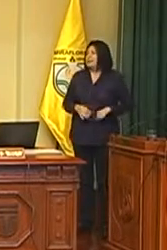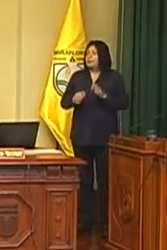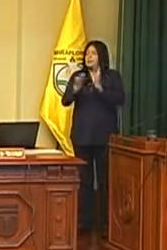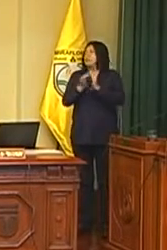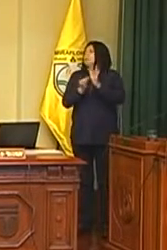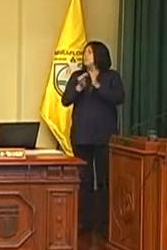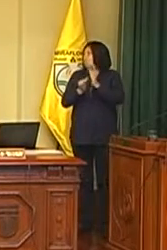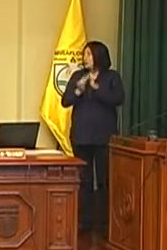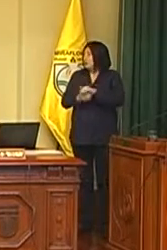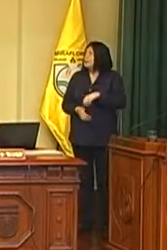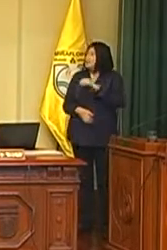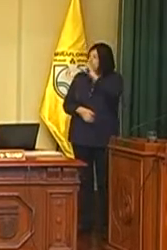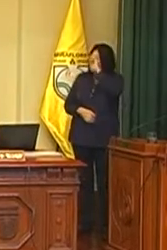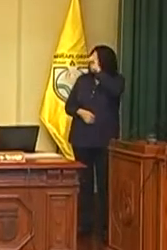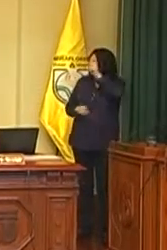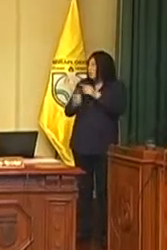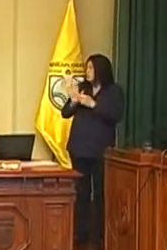Qatar.